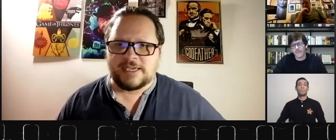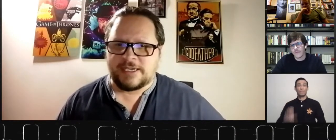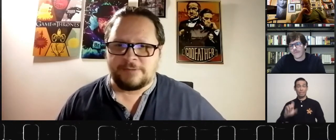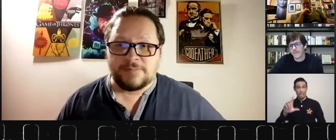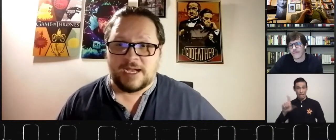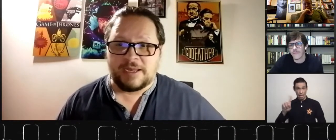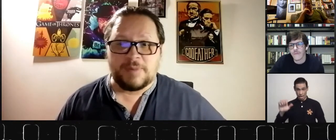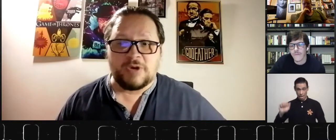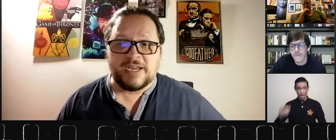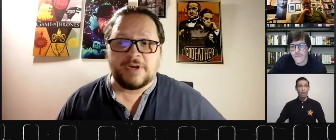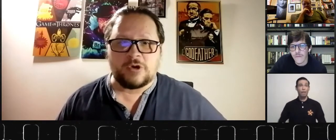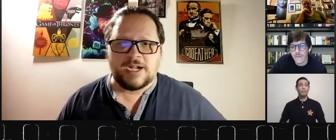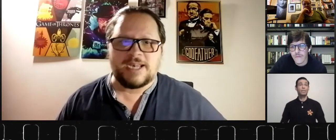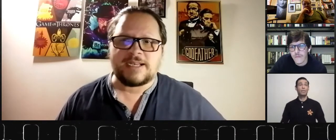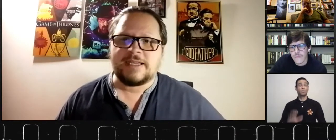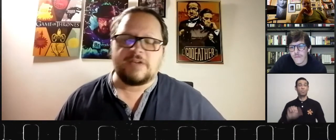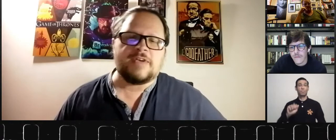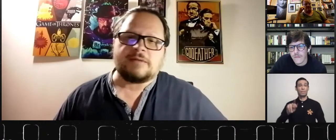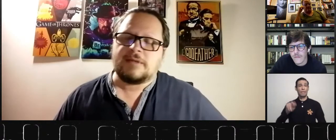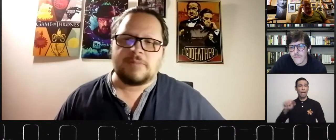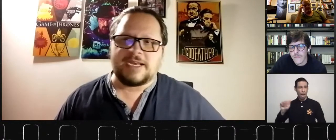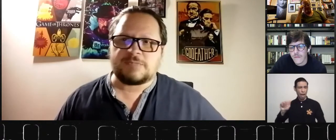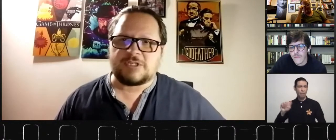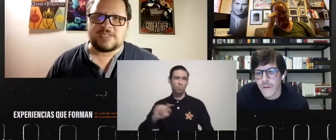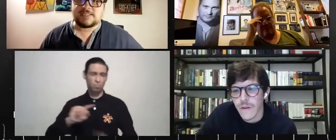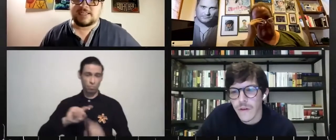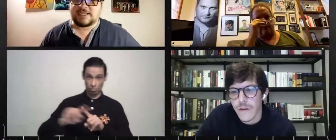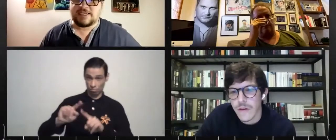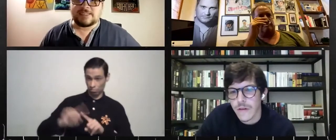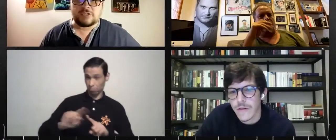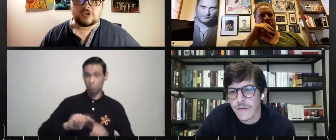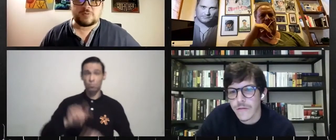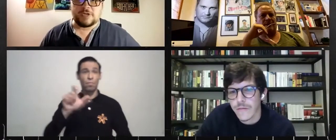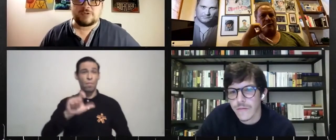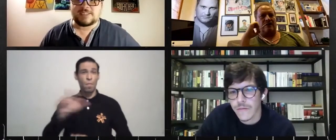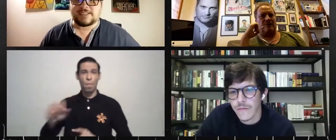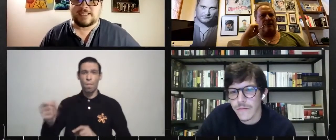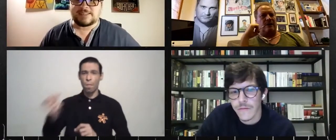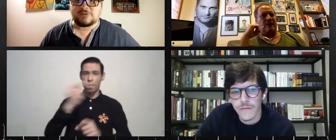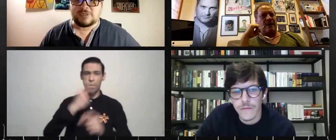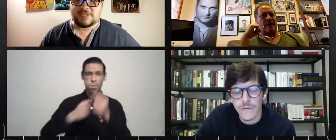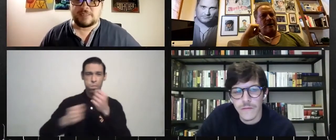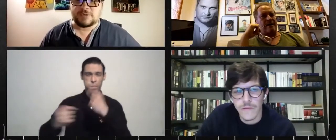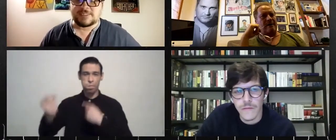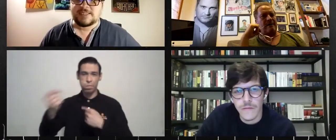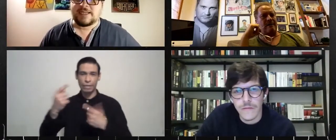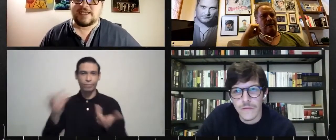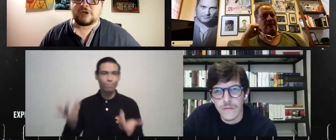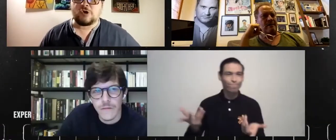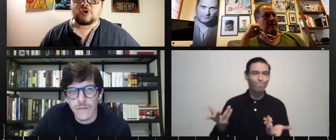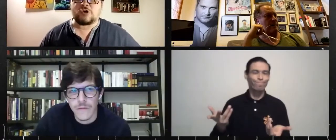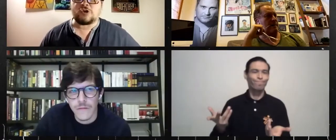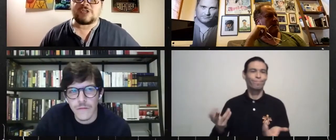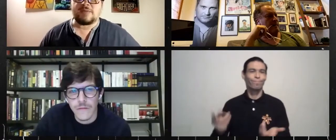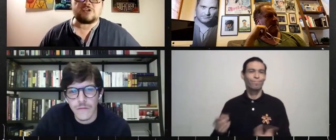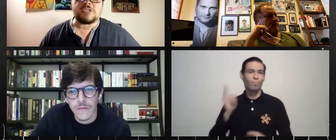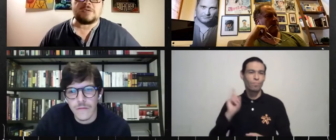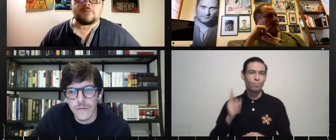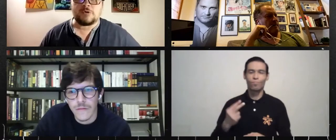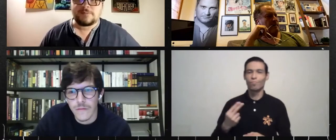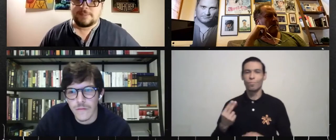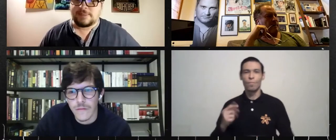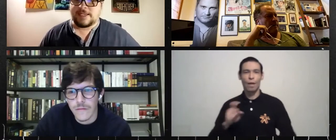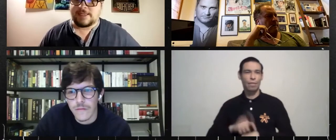Nicole Ana Paulina Berrocal, en fin, varias personas que están aquí haciendo sus preguntas y que lastimosamente pues no